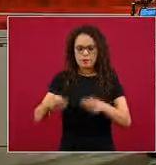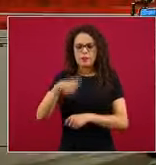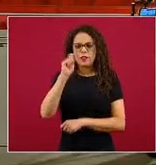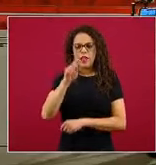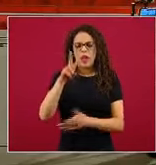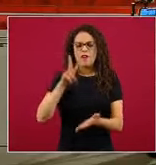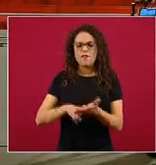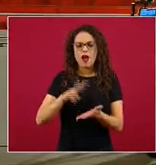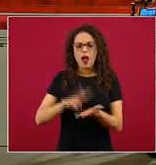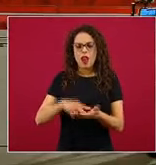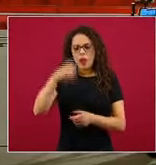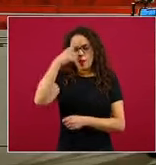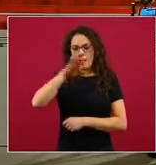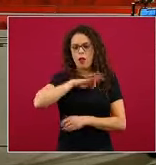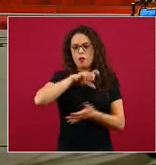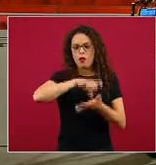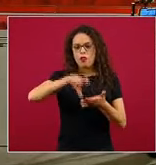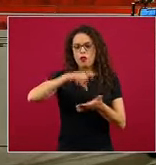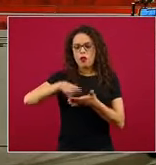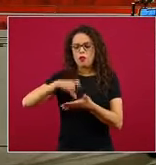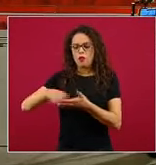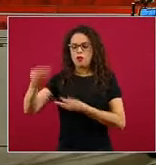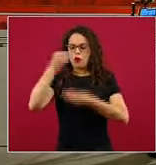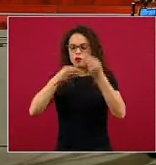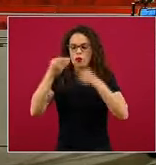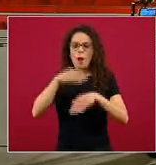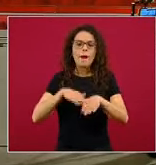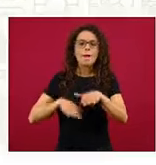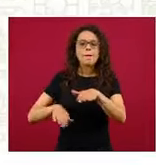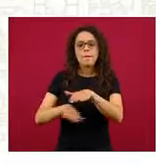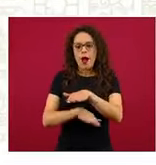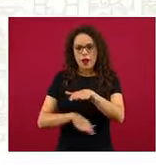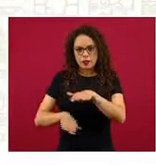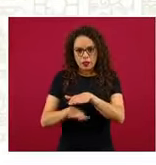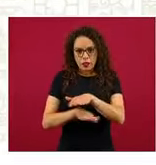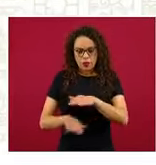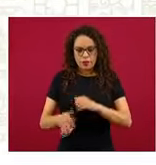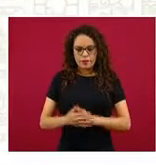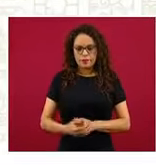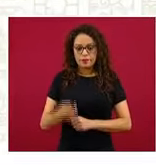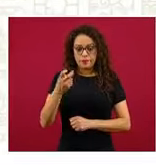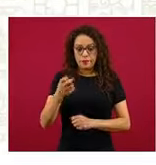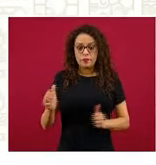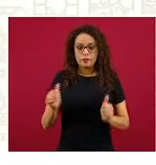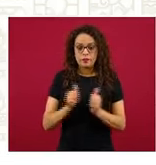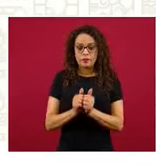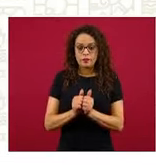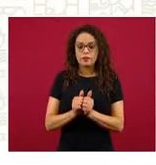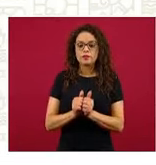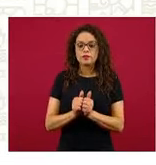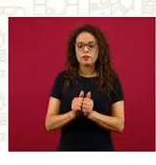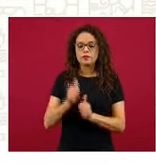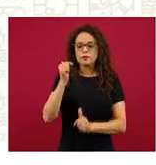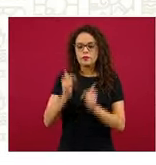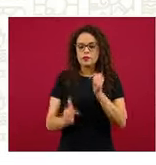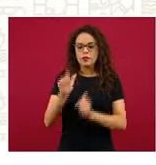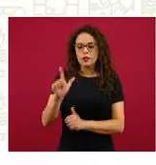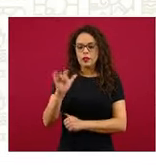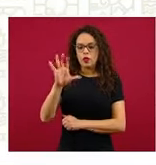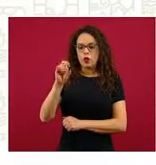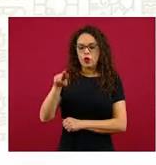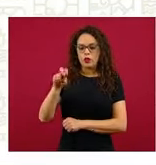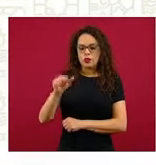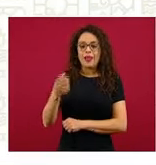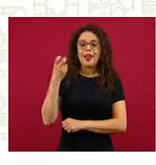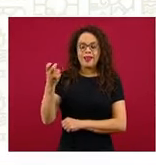la adquisición de productos de la canasta básica. Esto lo hicimos con el Padrón de Abasto Popular de Leche Liconza y en el caso